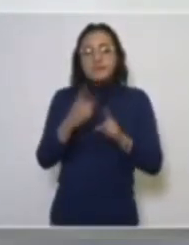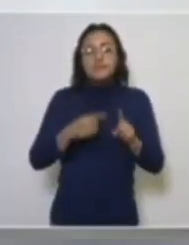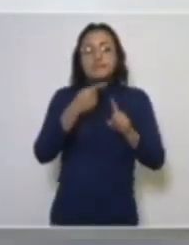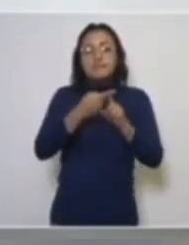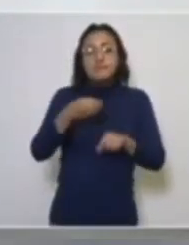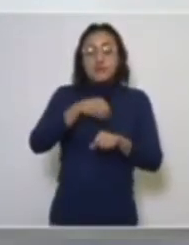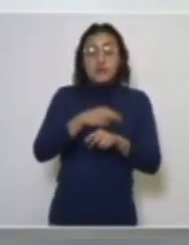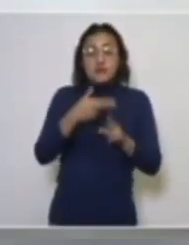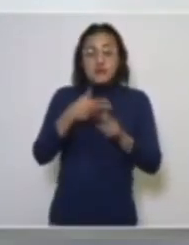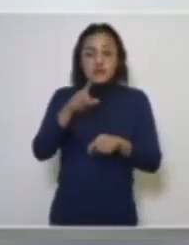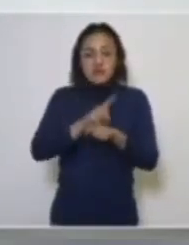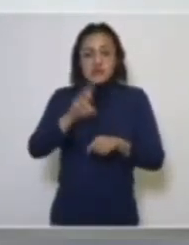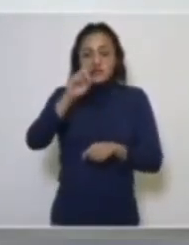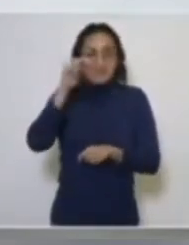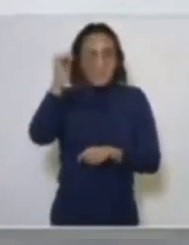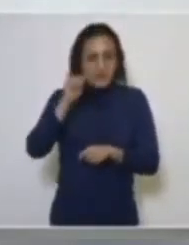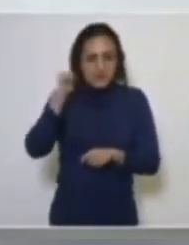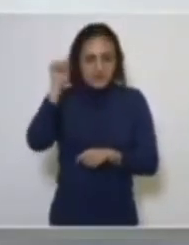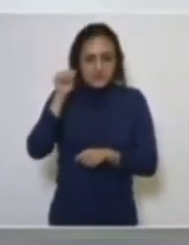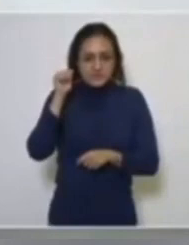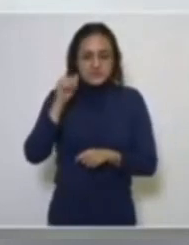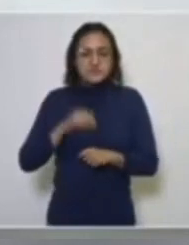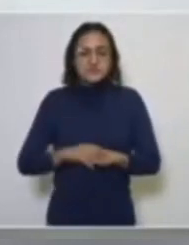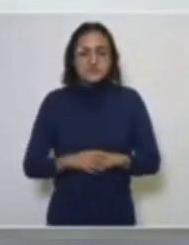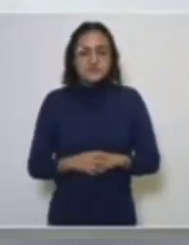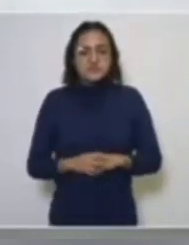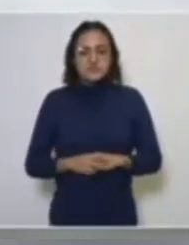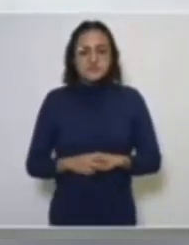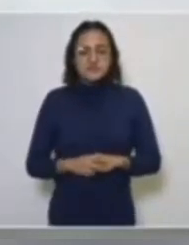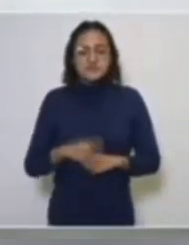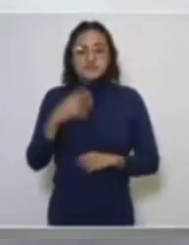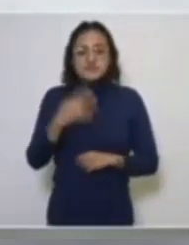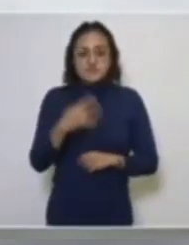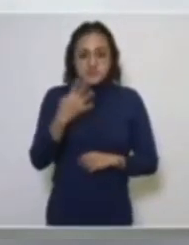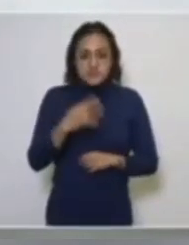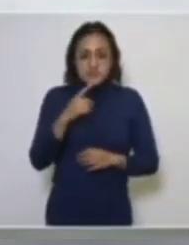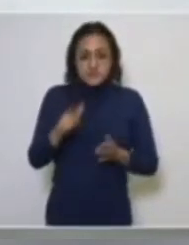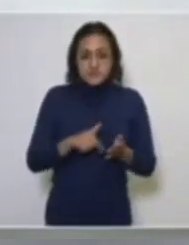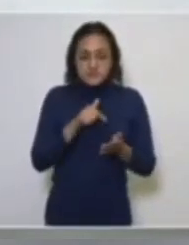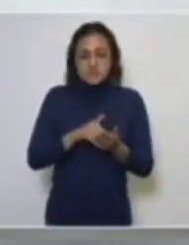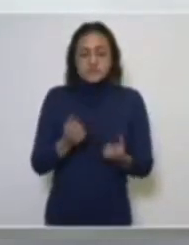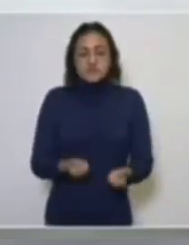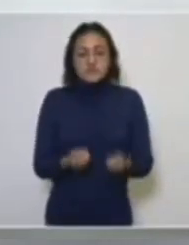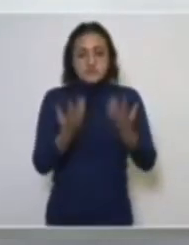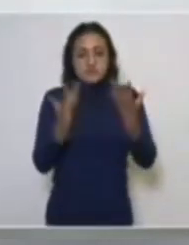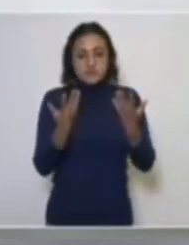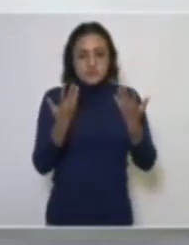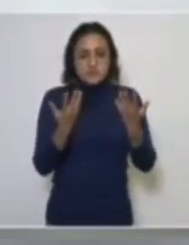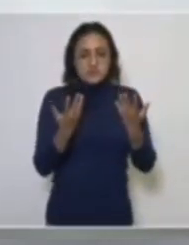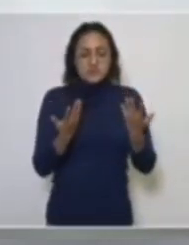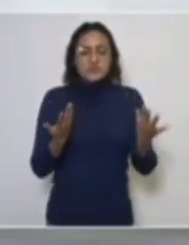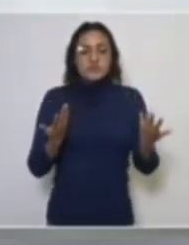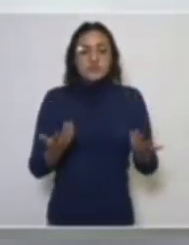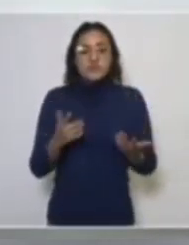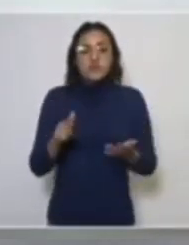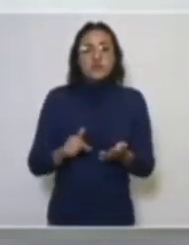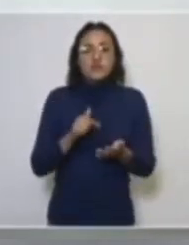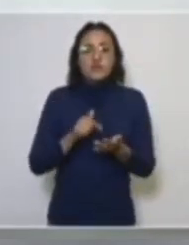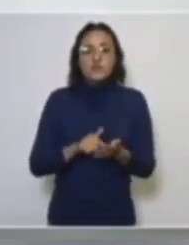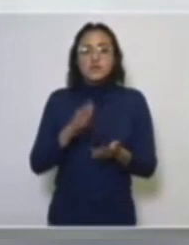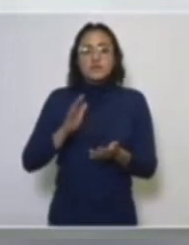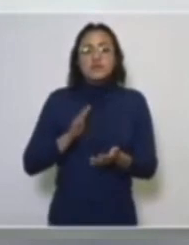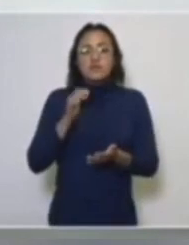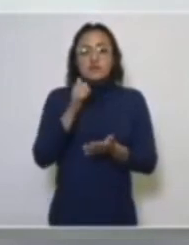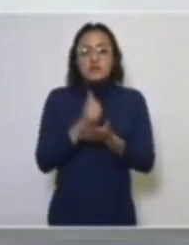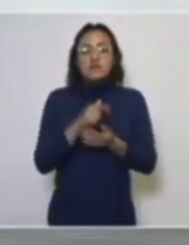hasta el día 30 de este mes. 14 de estos puntos van a estar en la Delegación de Bienestar,